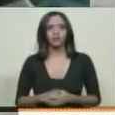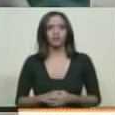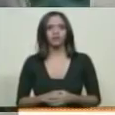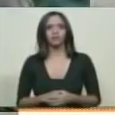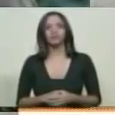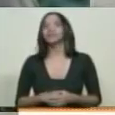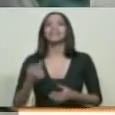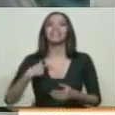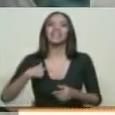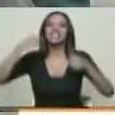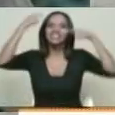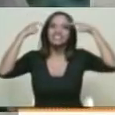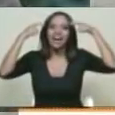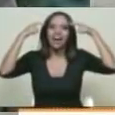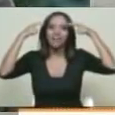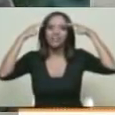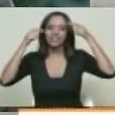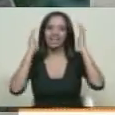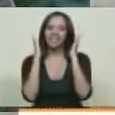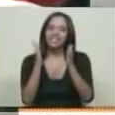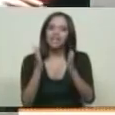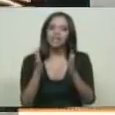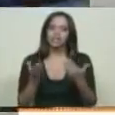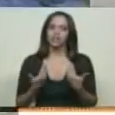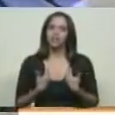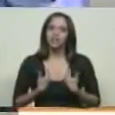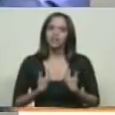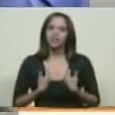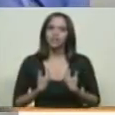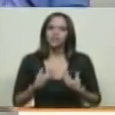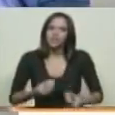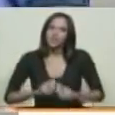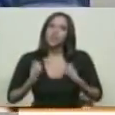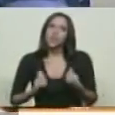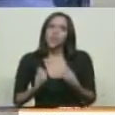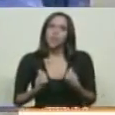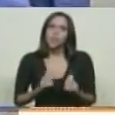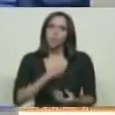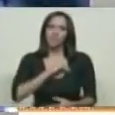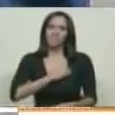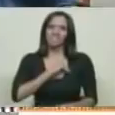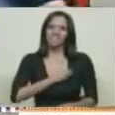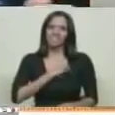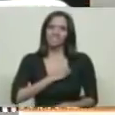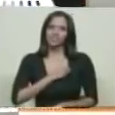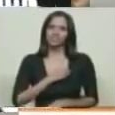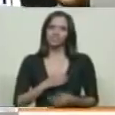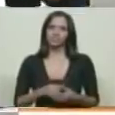Tiene que ser Chávez que la atienda. ¿Cómo es eso?